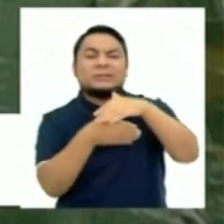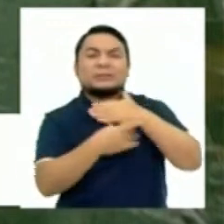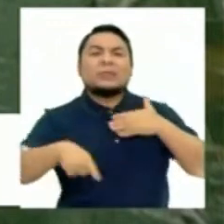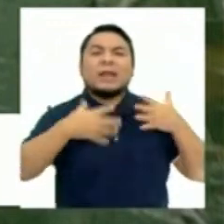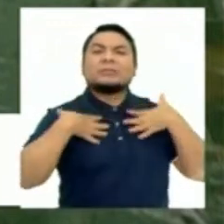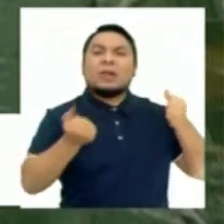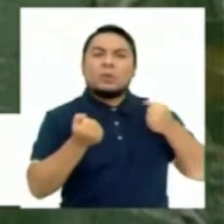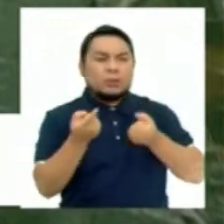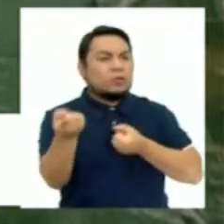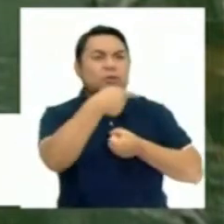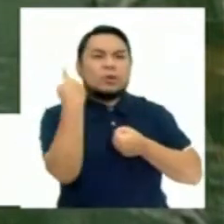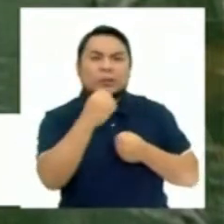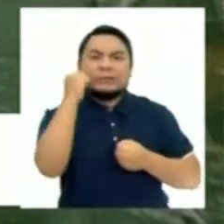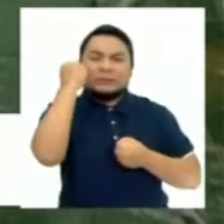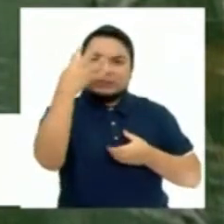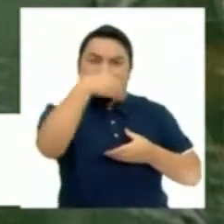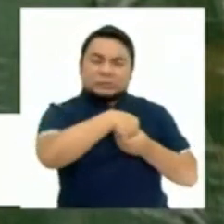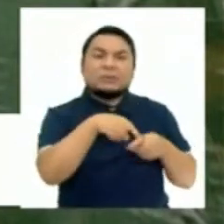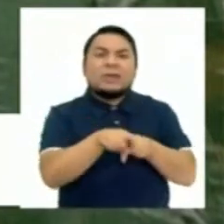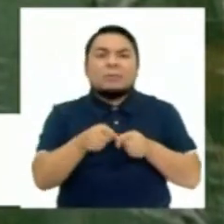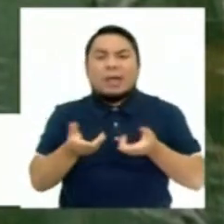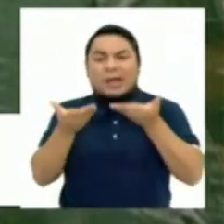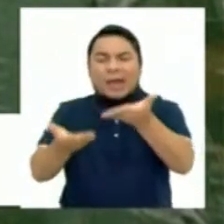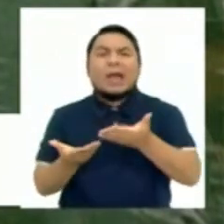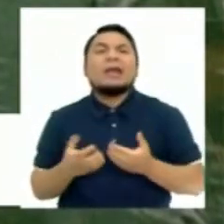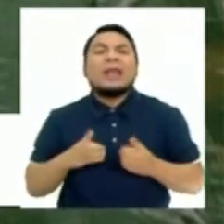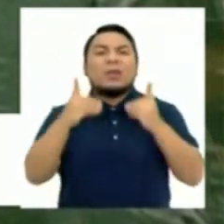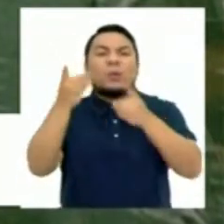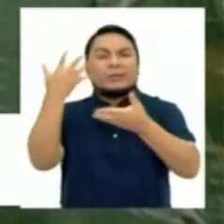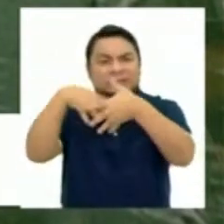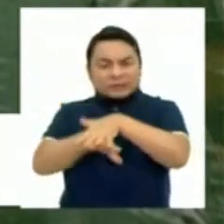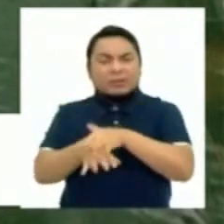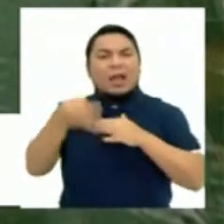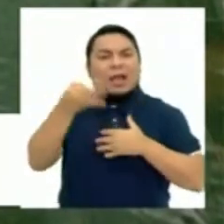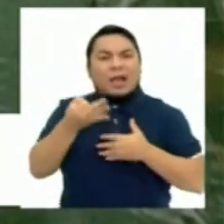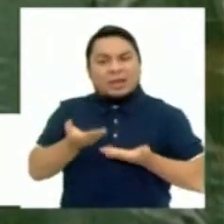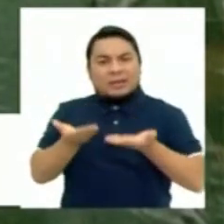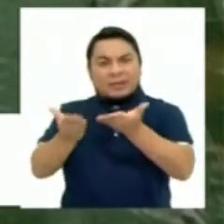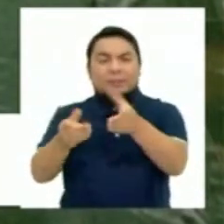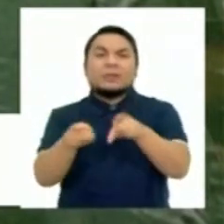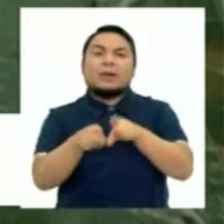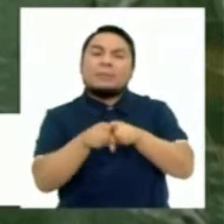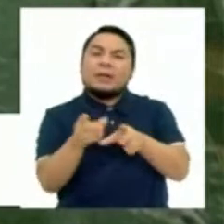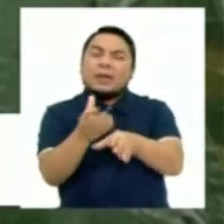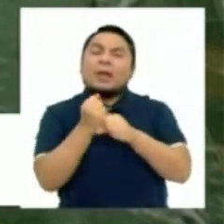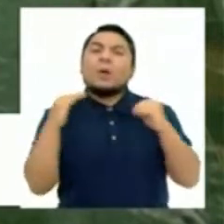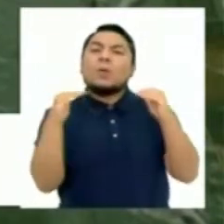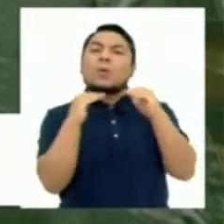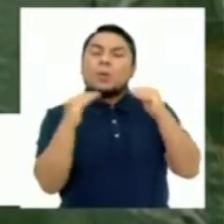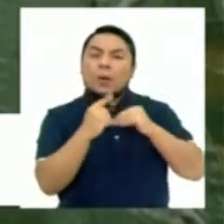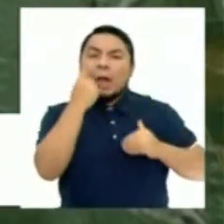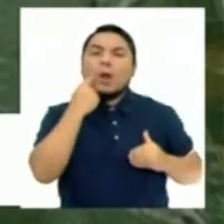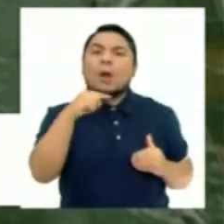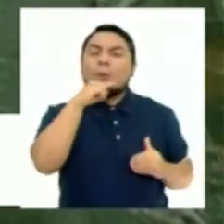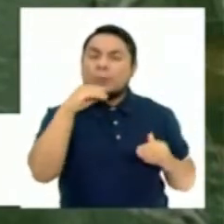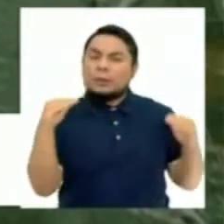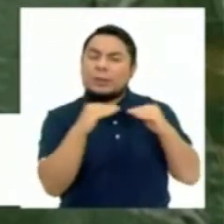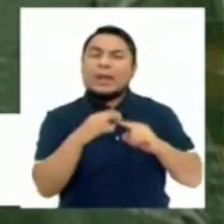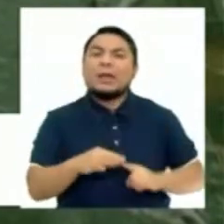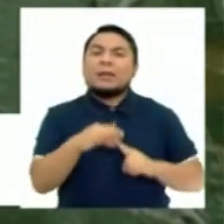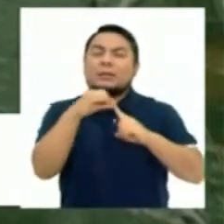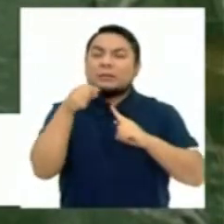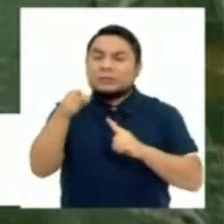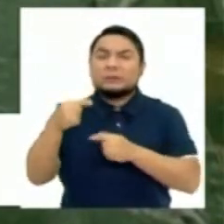de salud, garantizar la educación inclusiva y de calidad, obtener la igualdad de género y especialmente